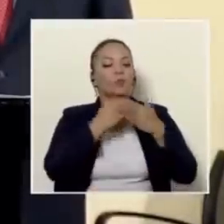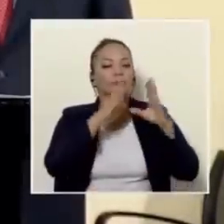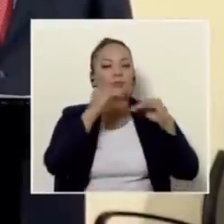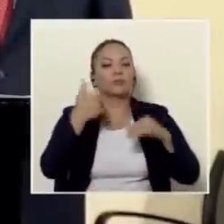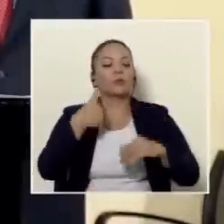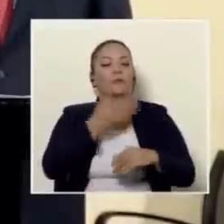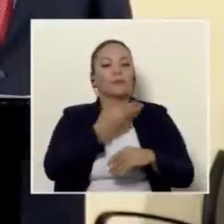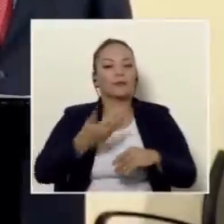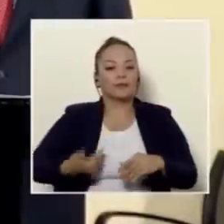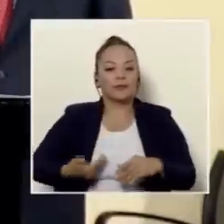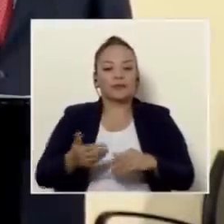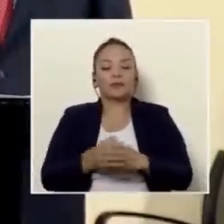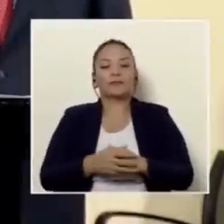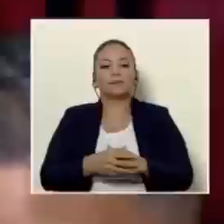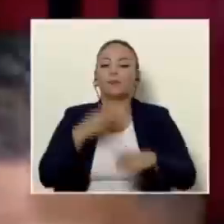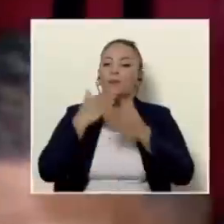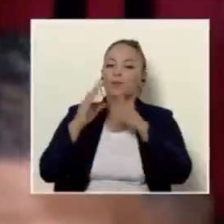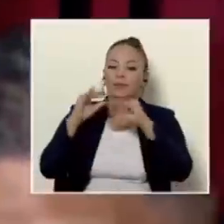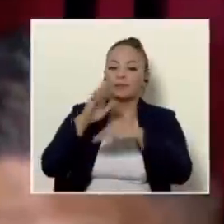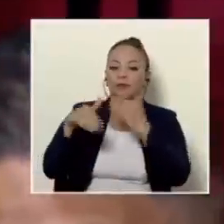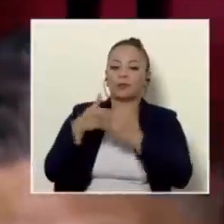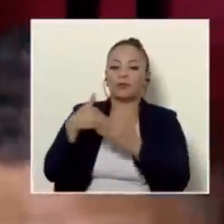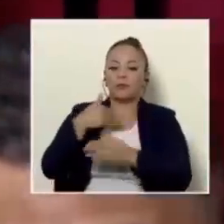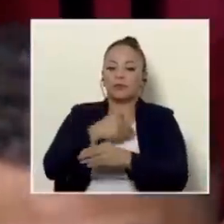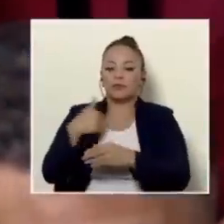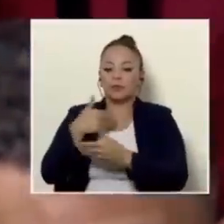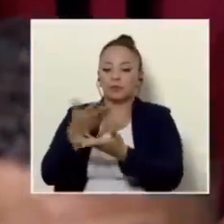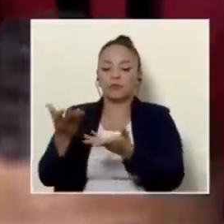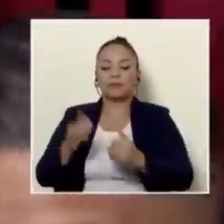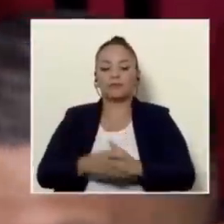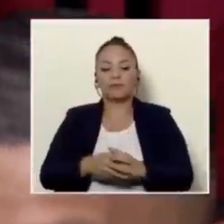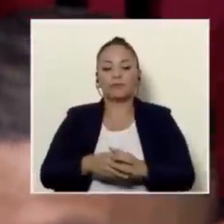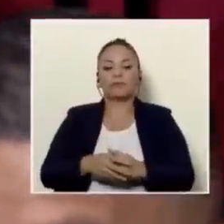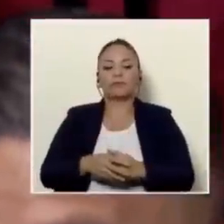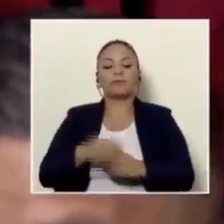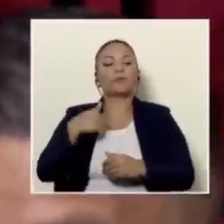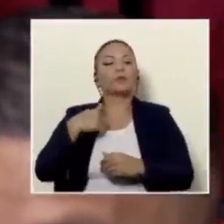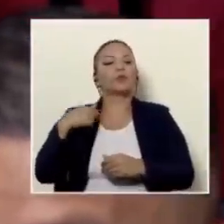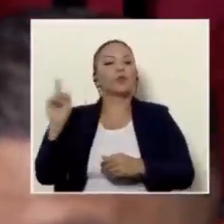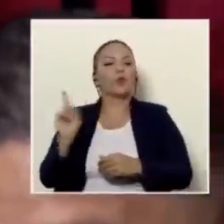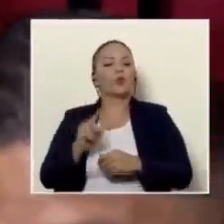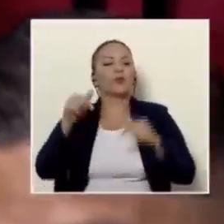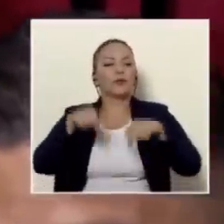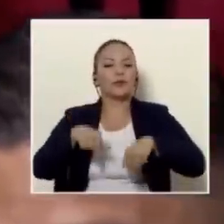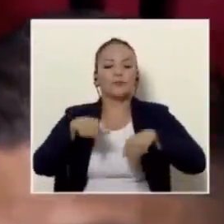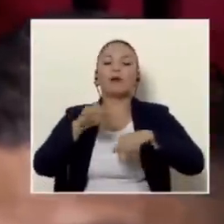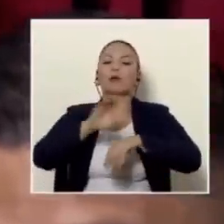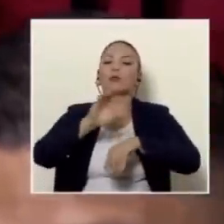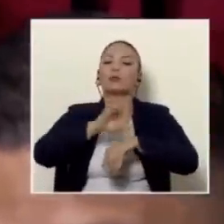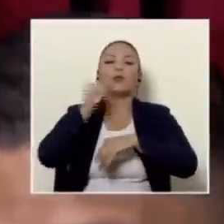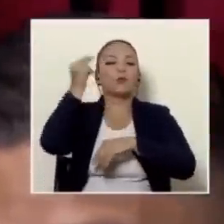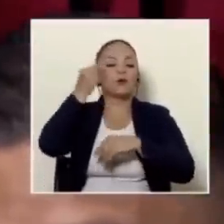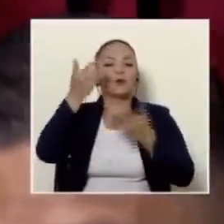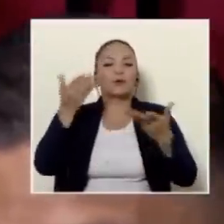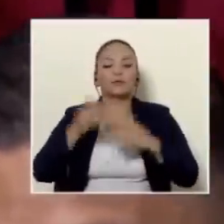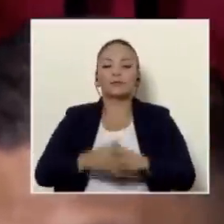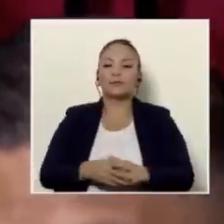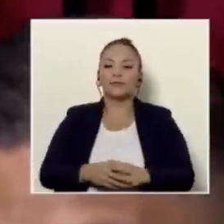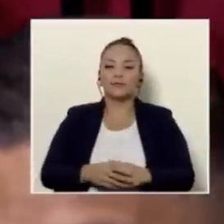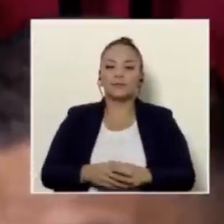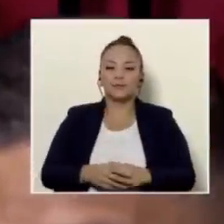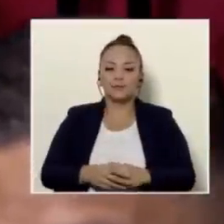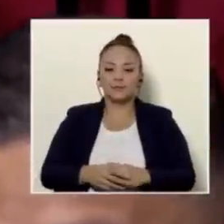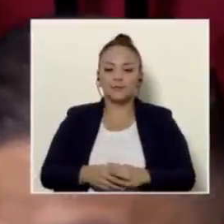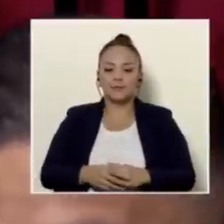Buenas tardes, señor presidente. Buenas tardes a todos los ministros. Hoy me traía acá a Consejo de Gobierno a tratar